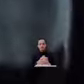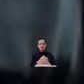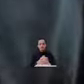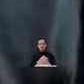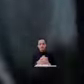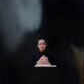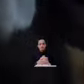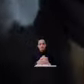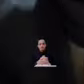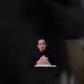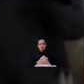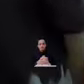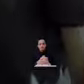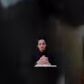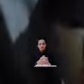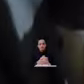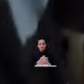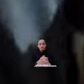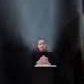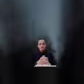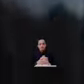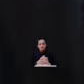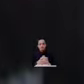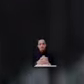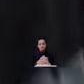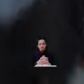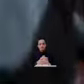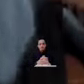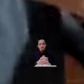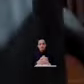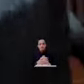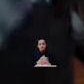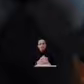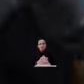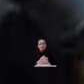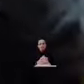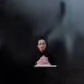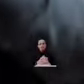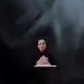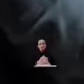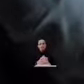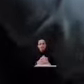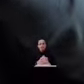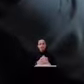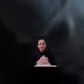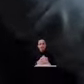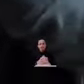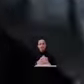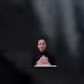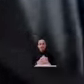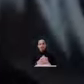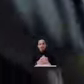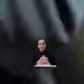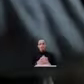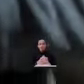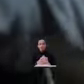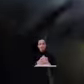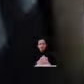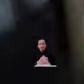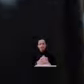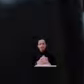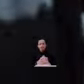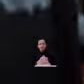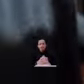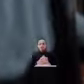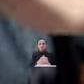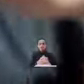la salida sigue siendo la misma. Entonces, uno está predestinado, no es que todo lo que tú haces, Dios te pone a que tú lo hagas,